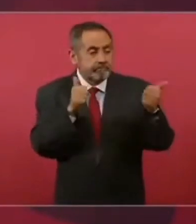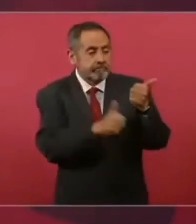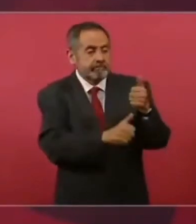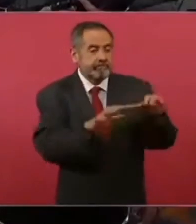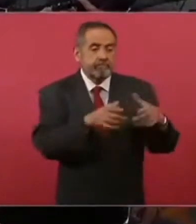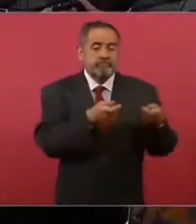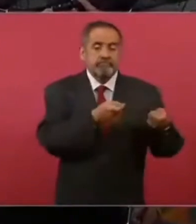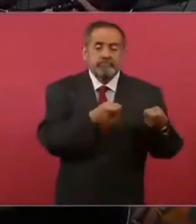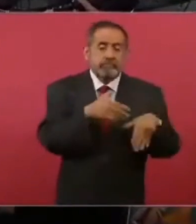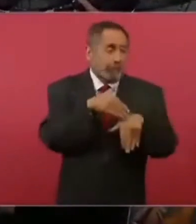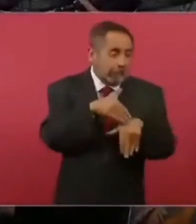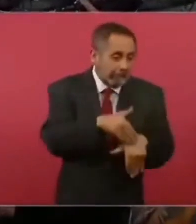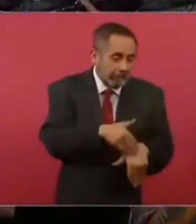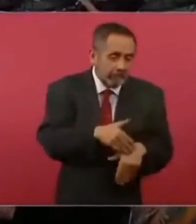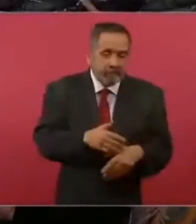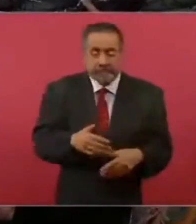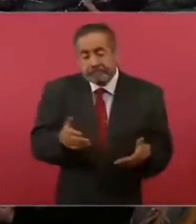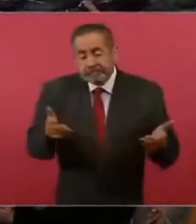conservador